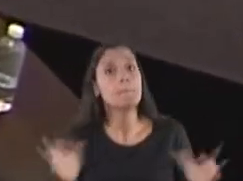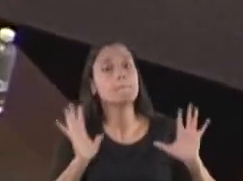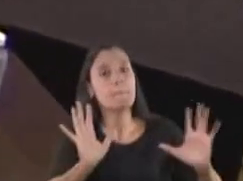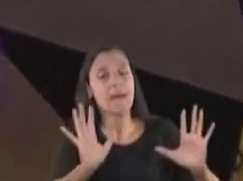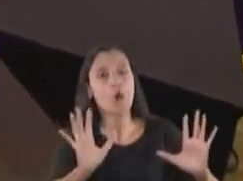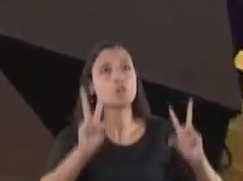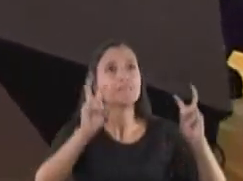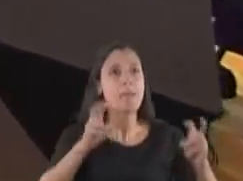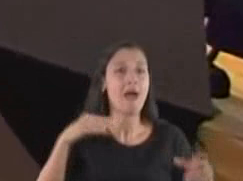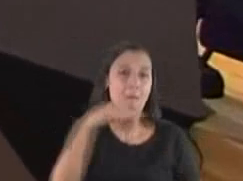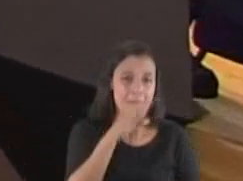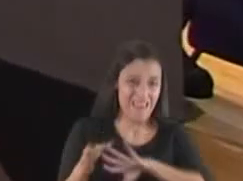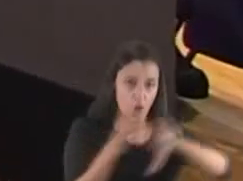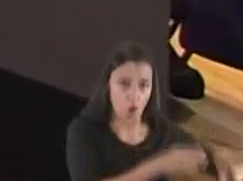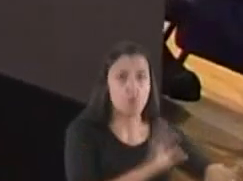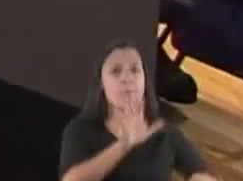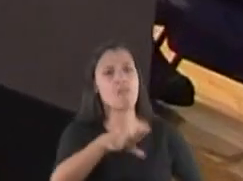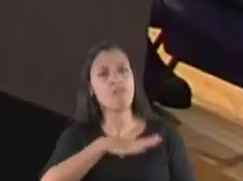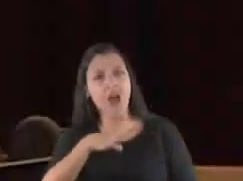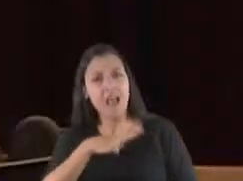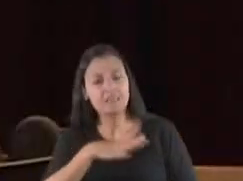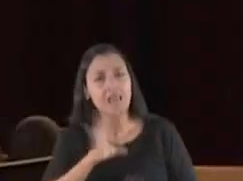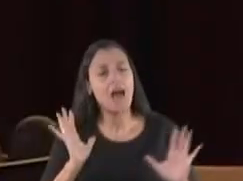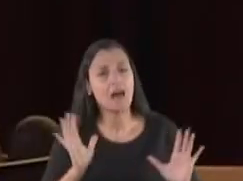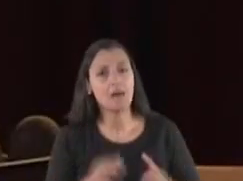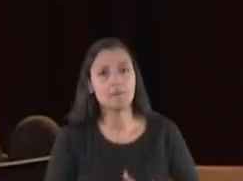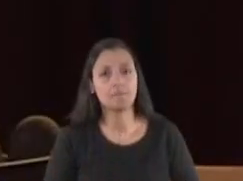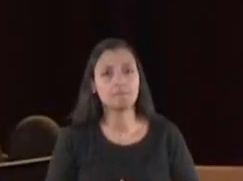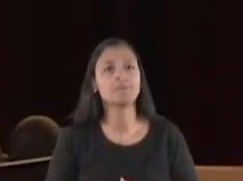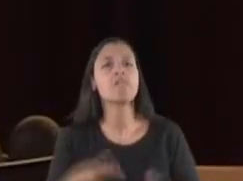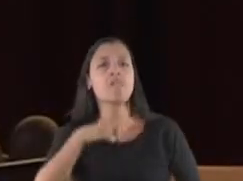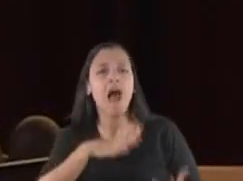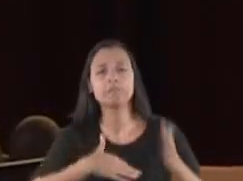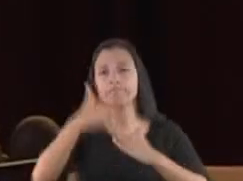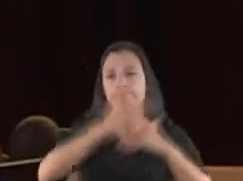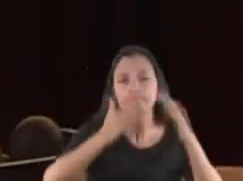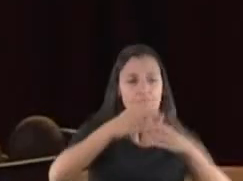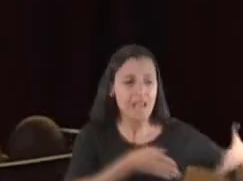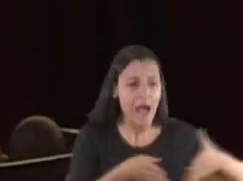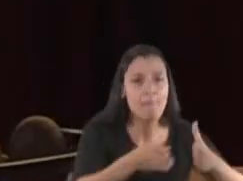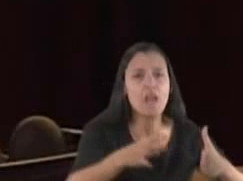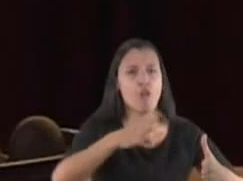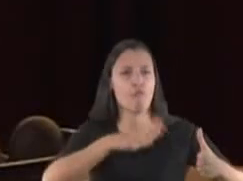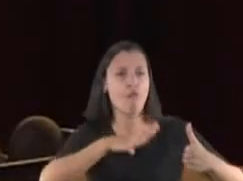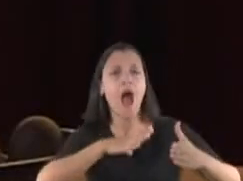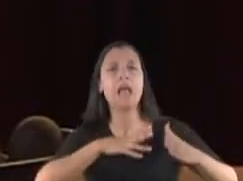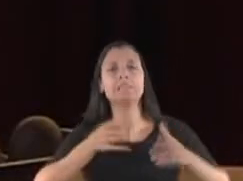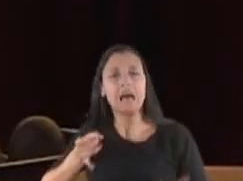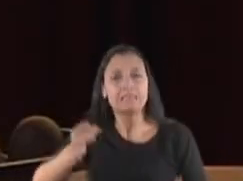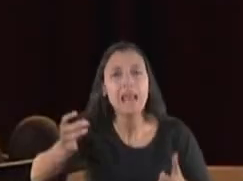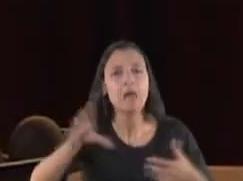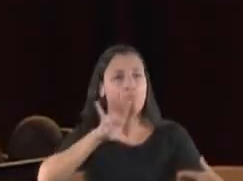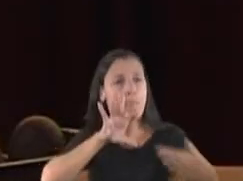embargo, no hemos construido los caminos, los pasos